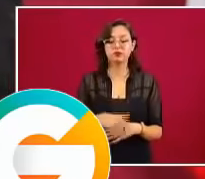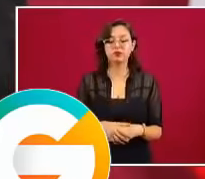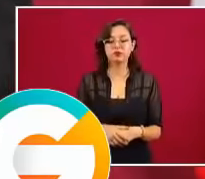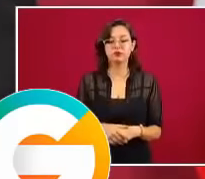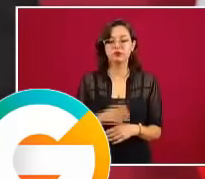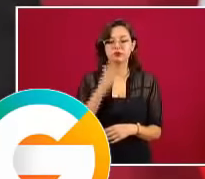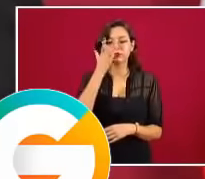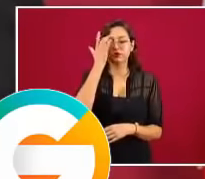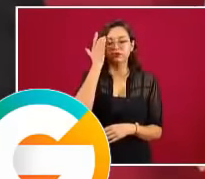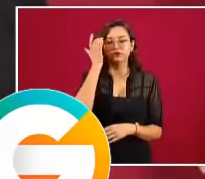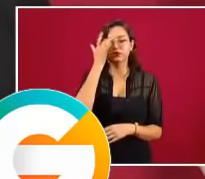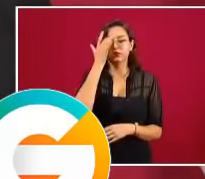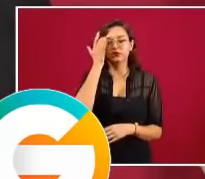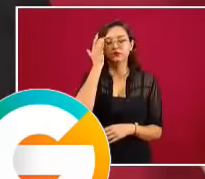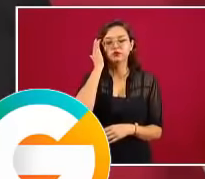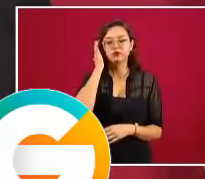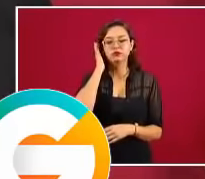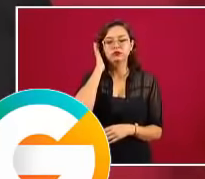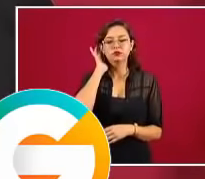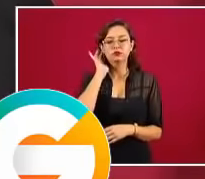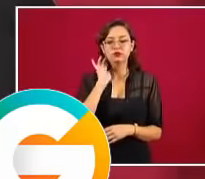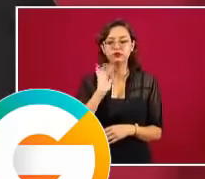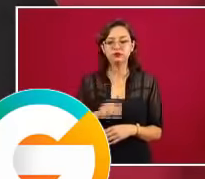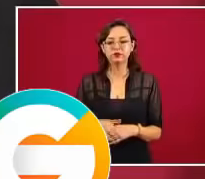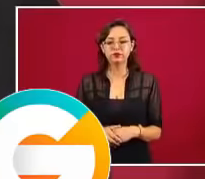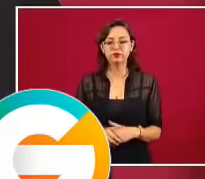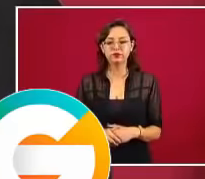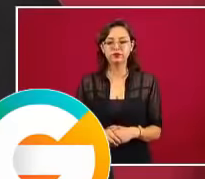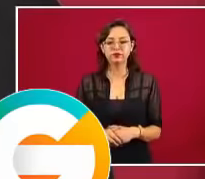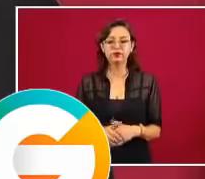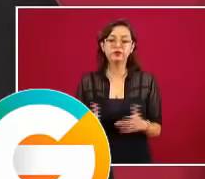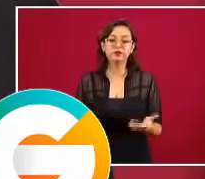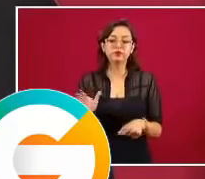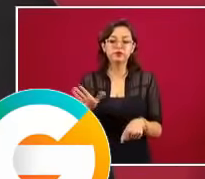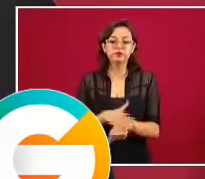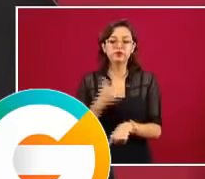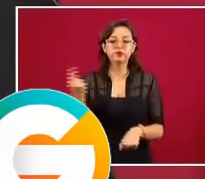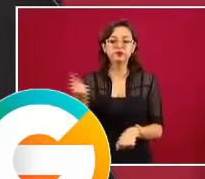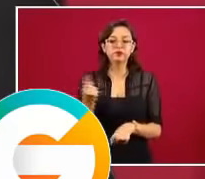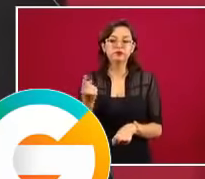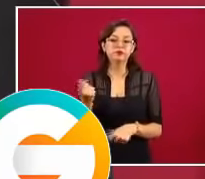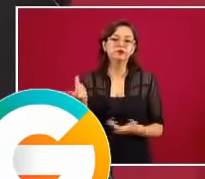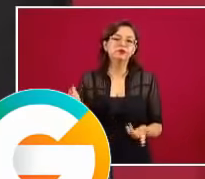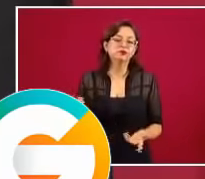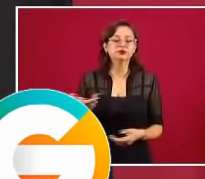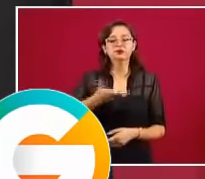porque esto era una mala costumbre.